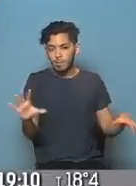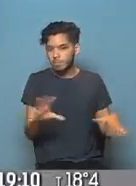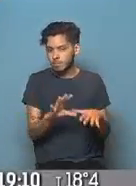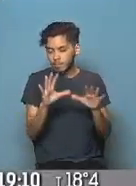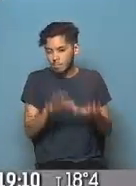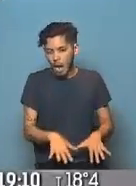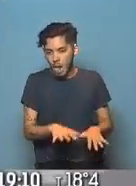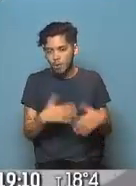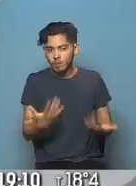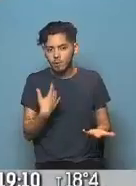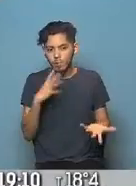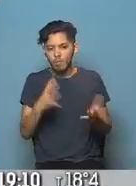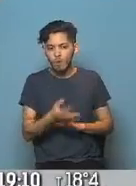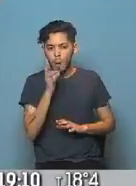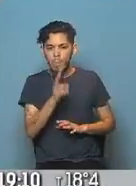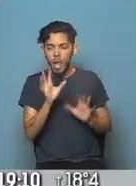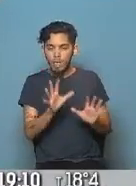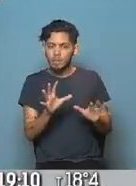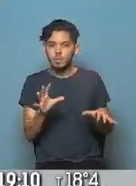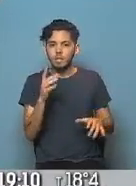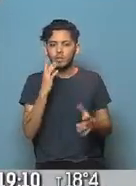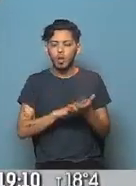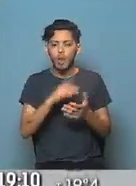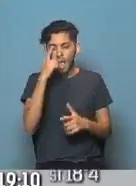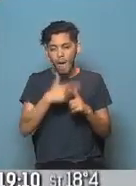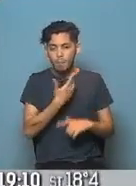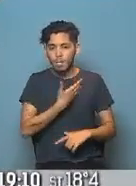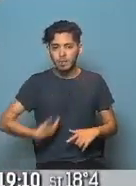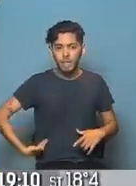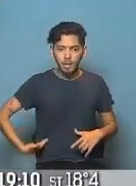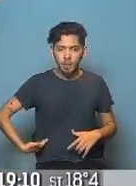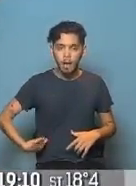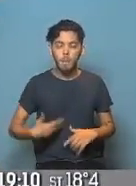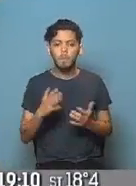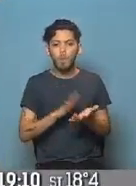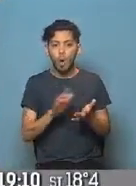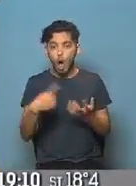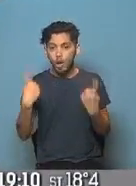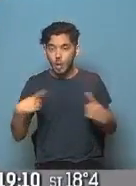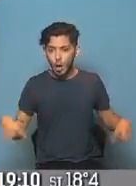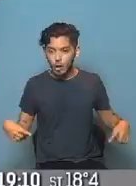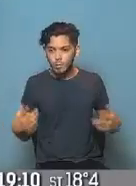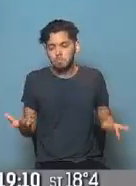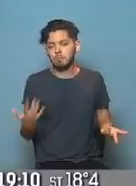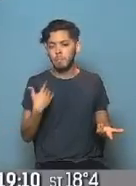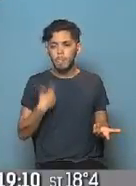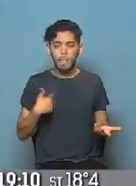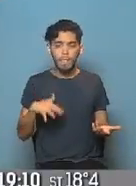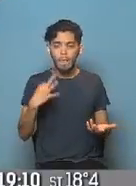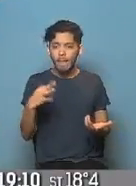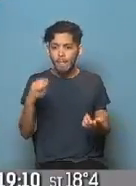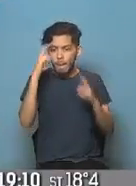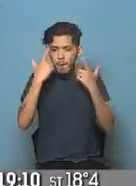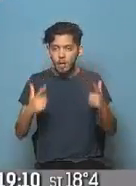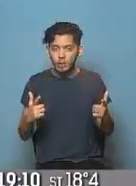es mi mirada sobre la expresidenta. Sobre el resto, la Argentina tiene que existir el principio de